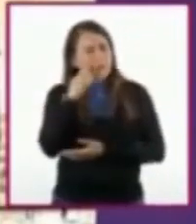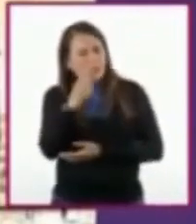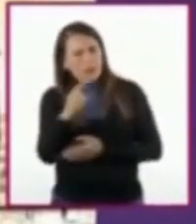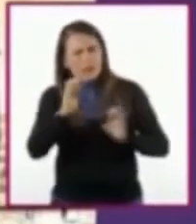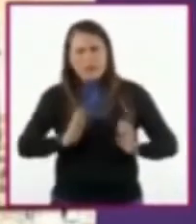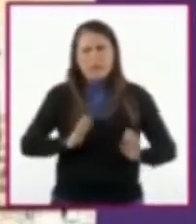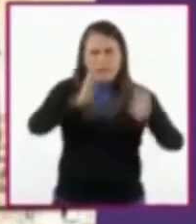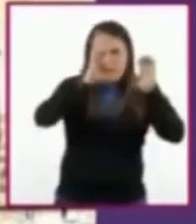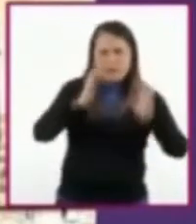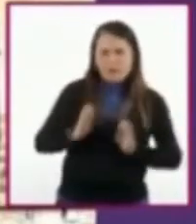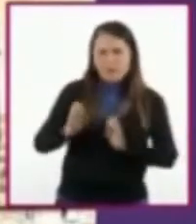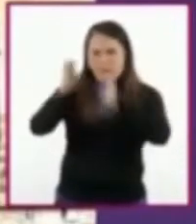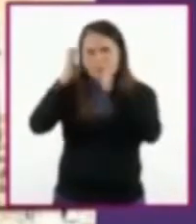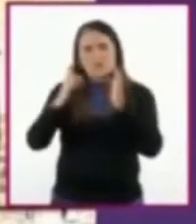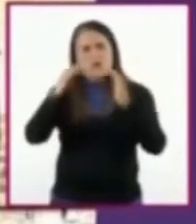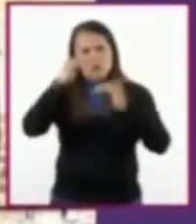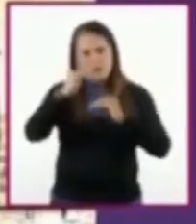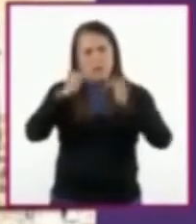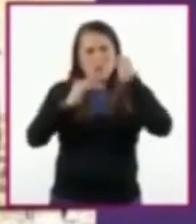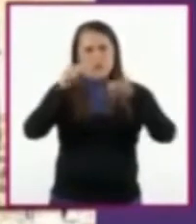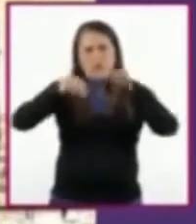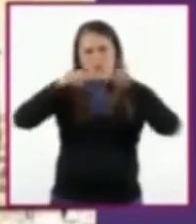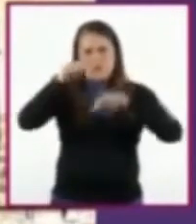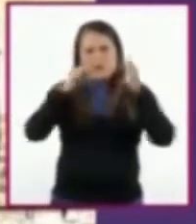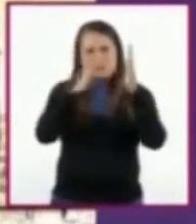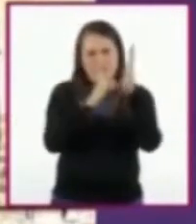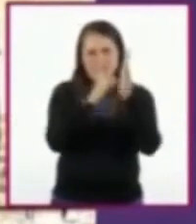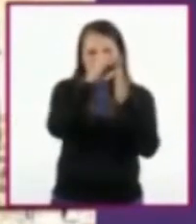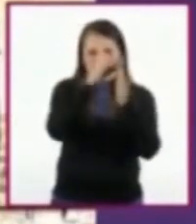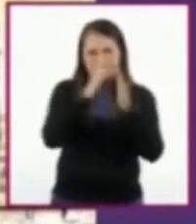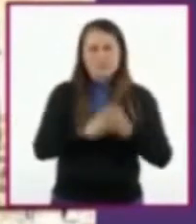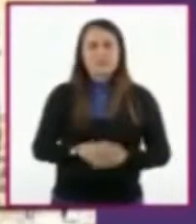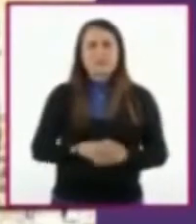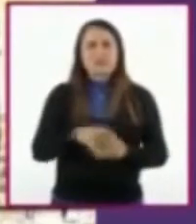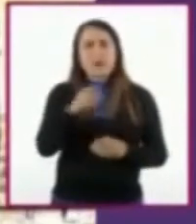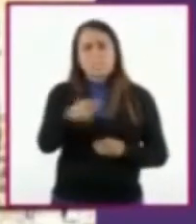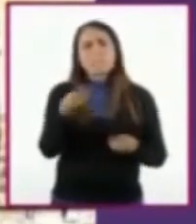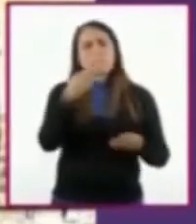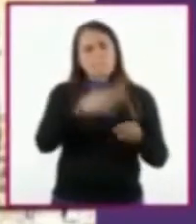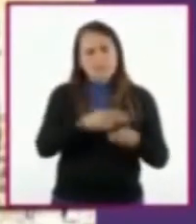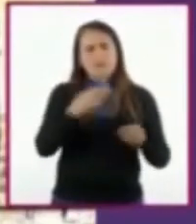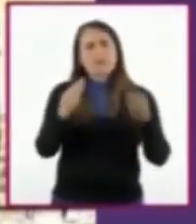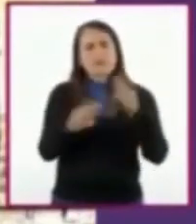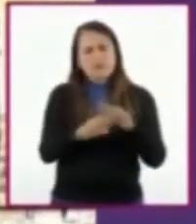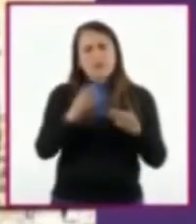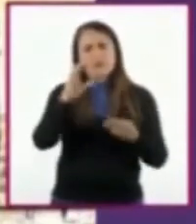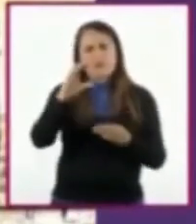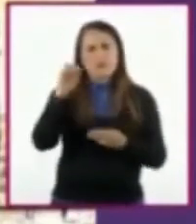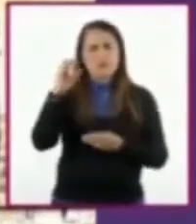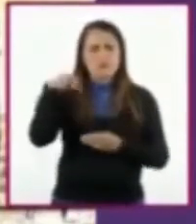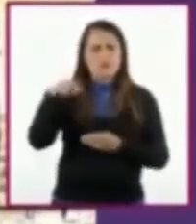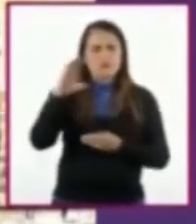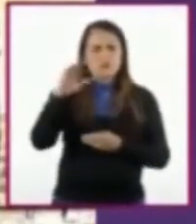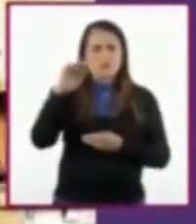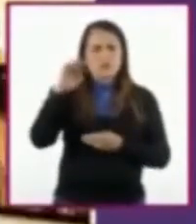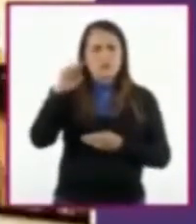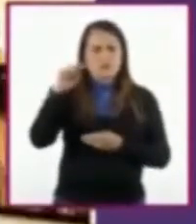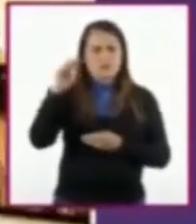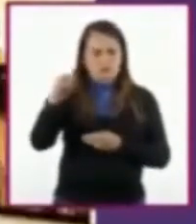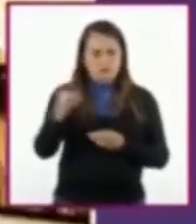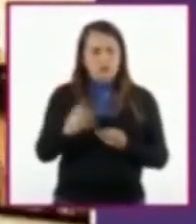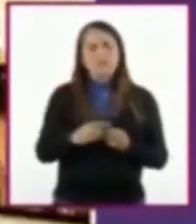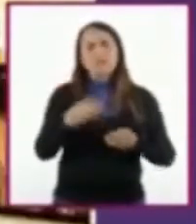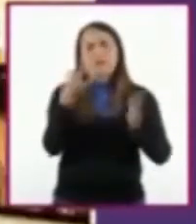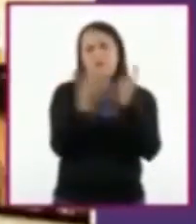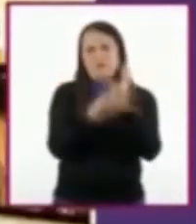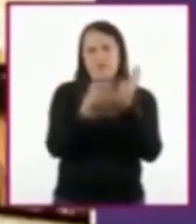edificios habitacionales de varios pisos. Están elaborados con materiales como concreto armado. Con varilla y malla